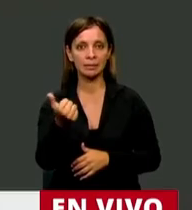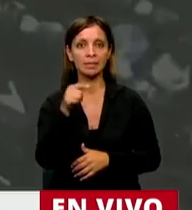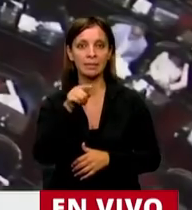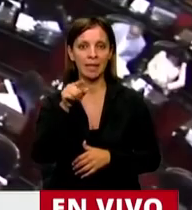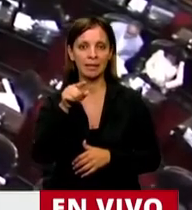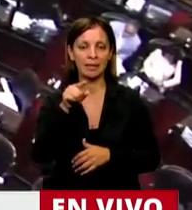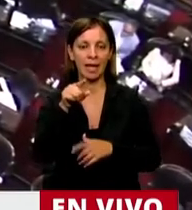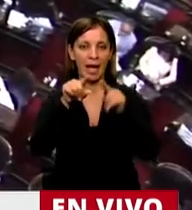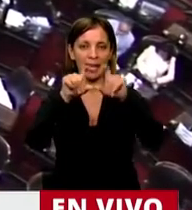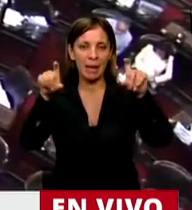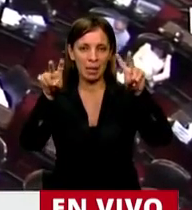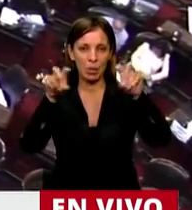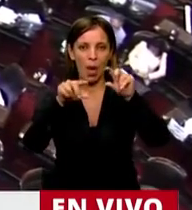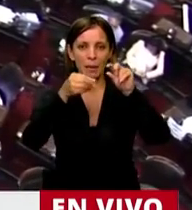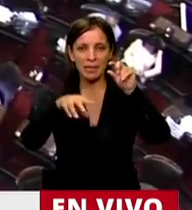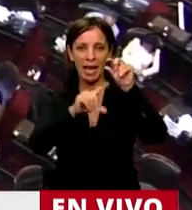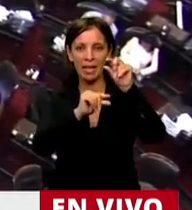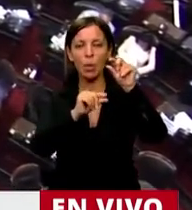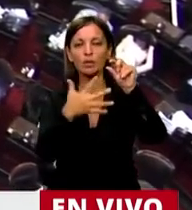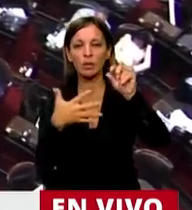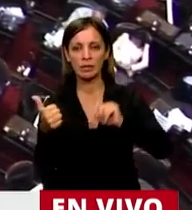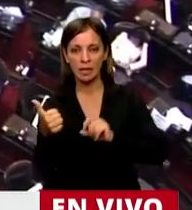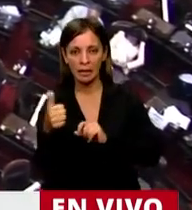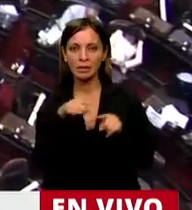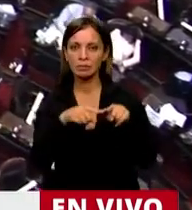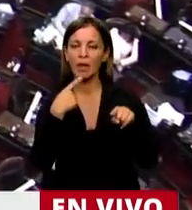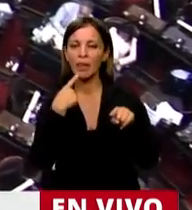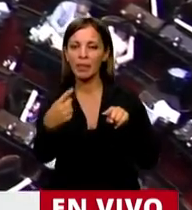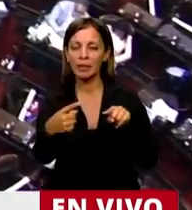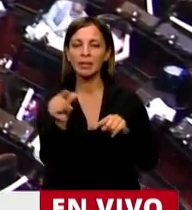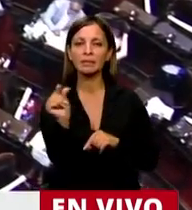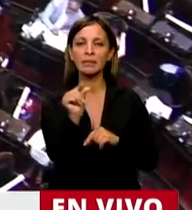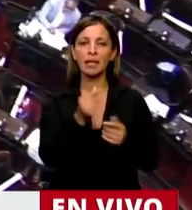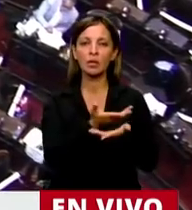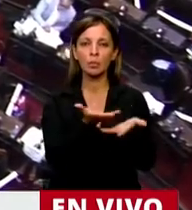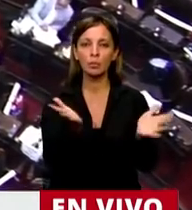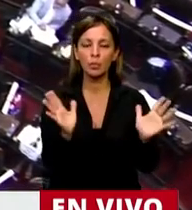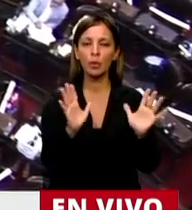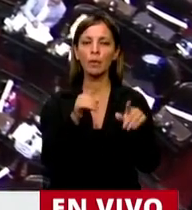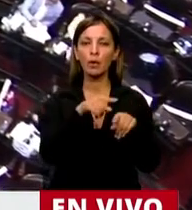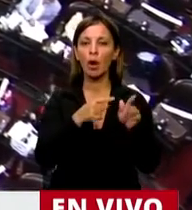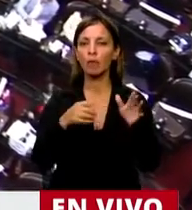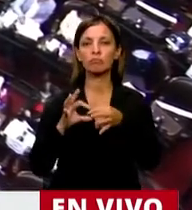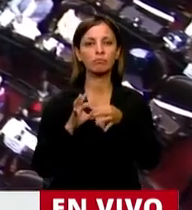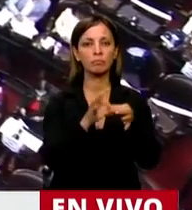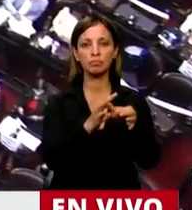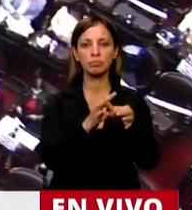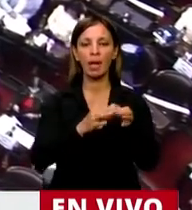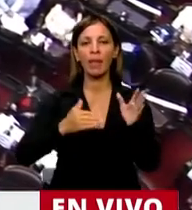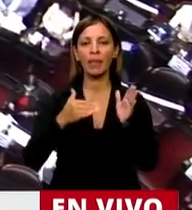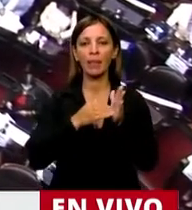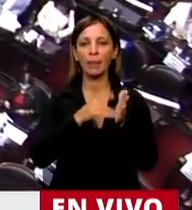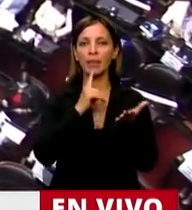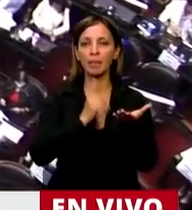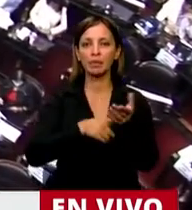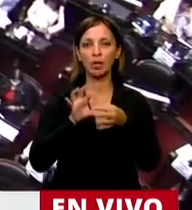capítulo, dice expresamente que el crédito público se rige por las disposiciones de esta